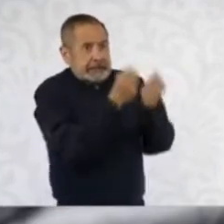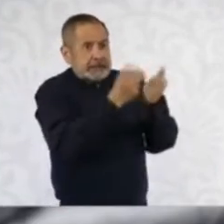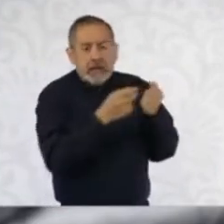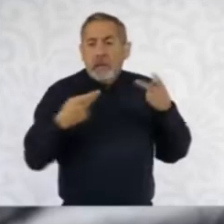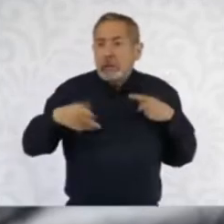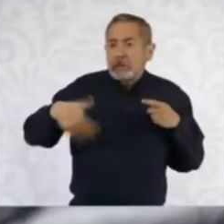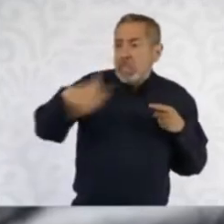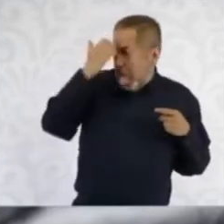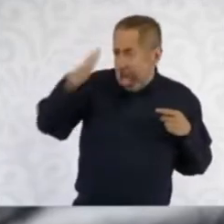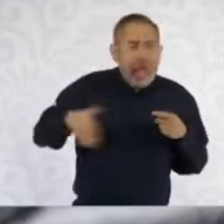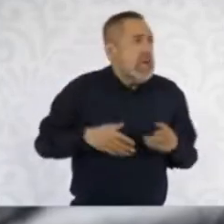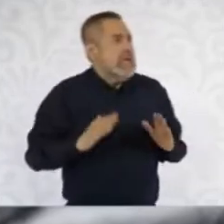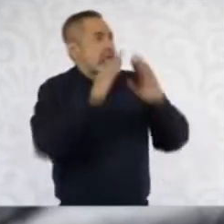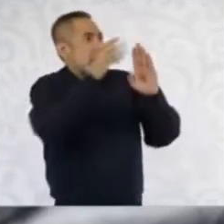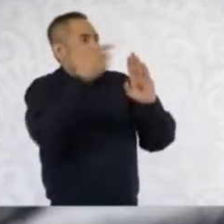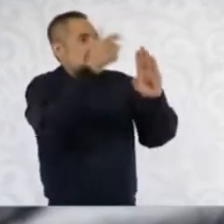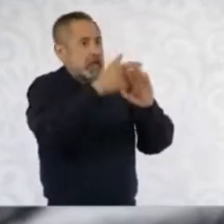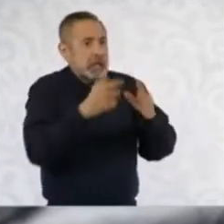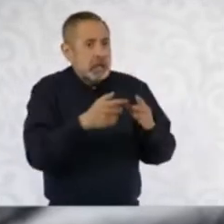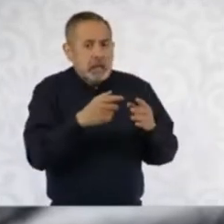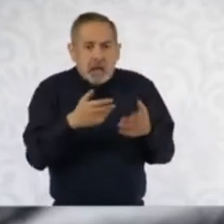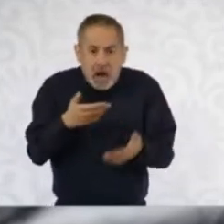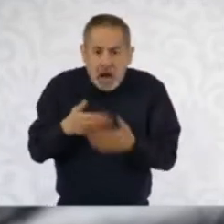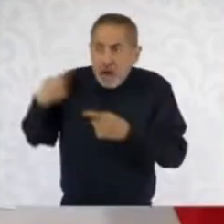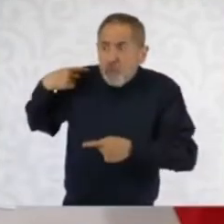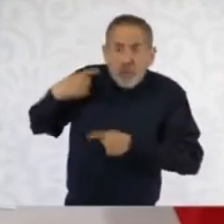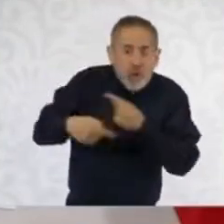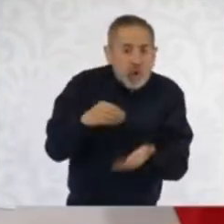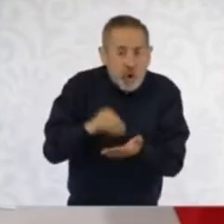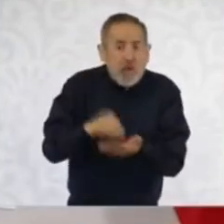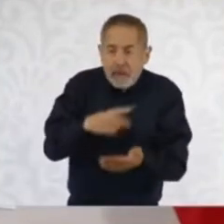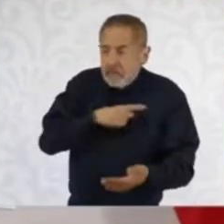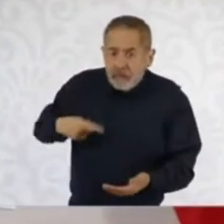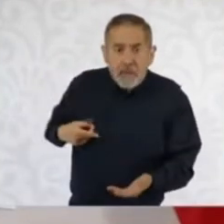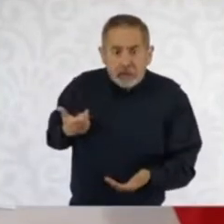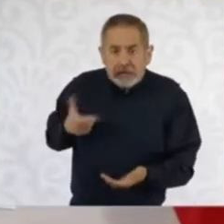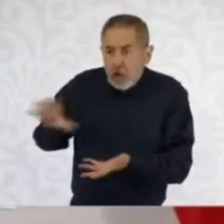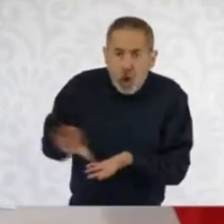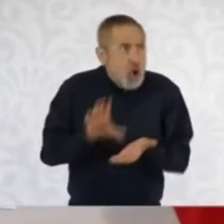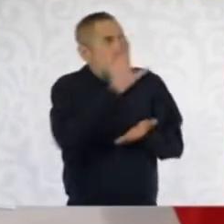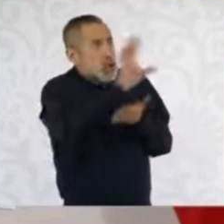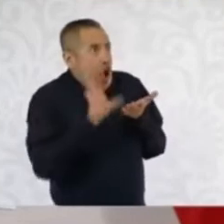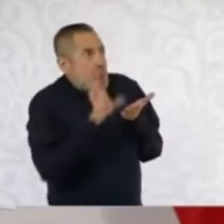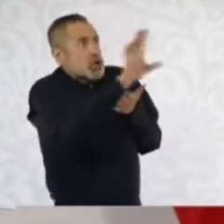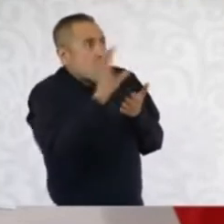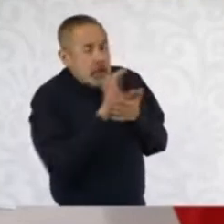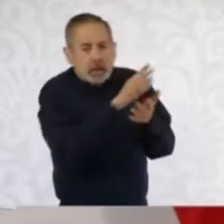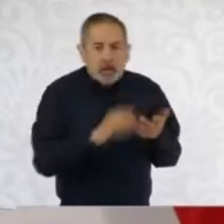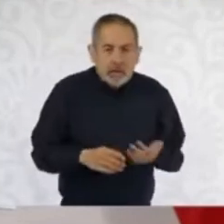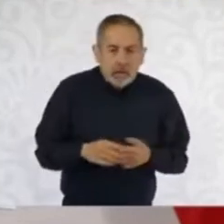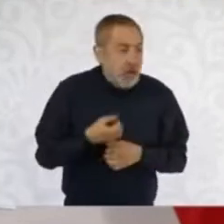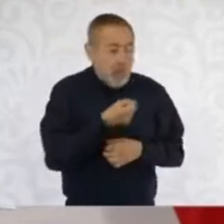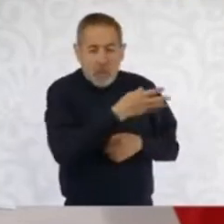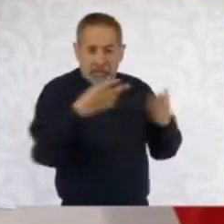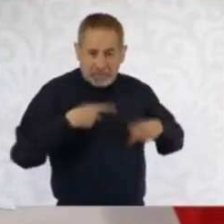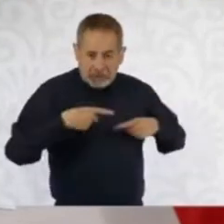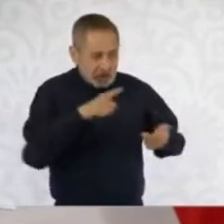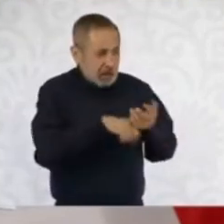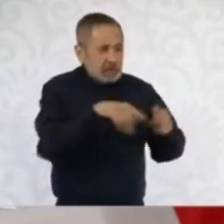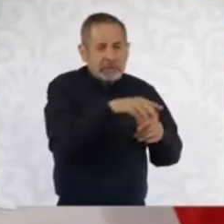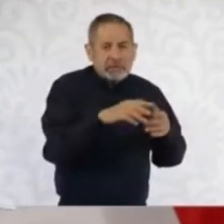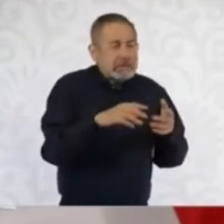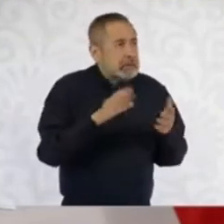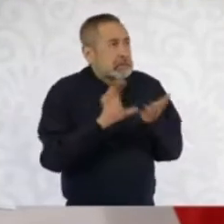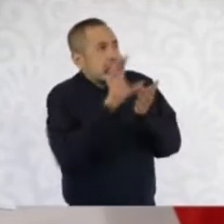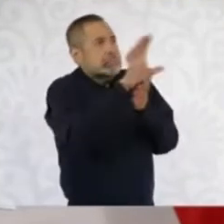todavía seguimos pagando esa deuda de aquel rescate. Y muchos deudores de la banca que perdieron casas, que perdieron pequeños